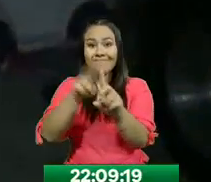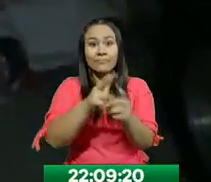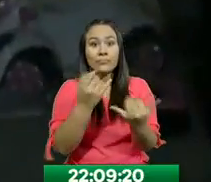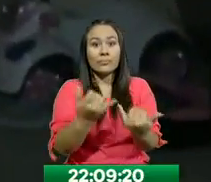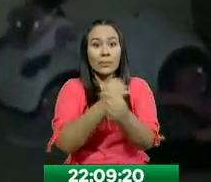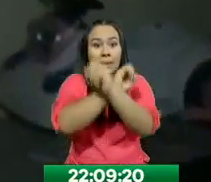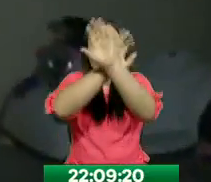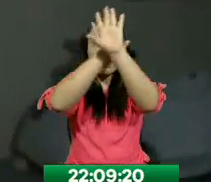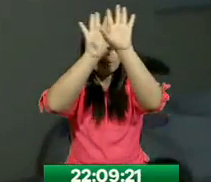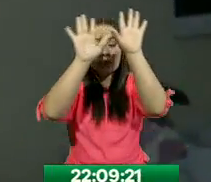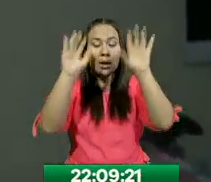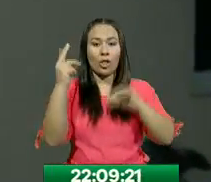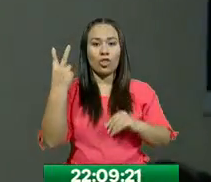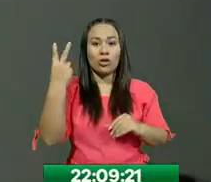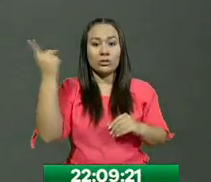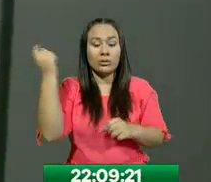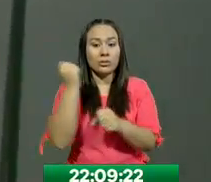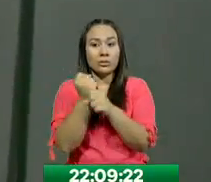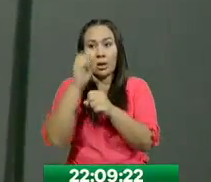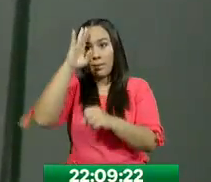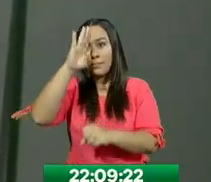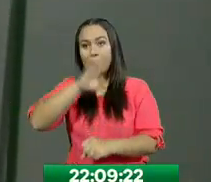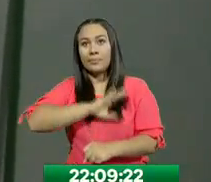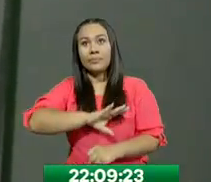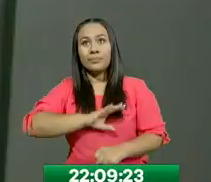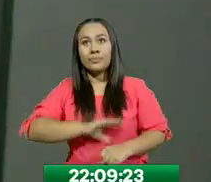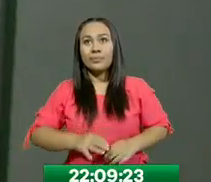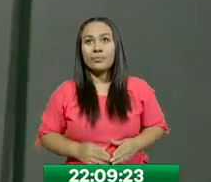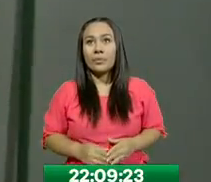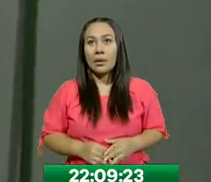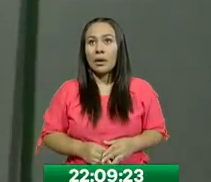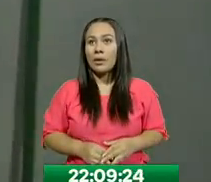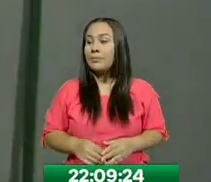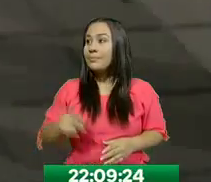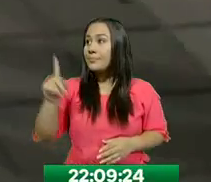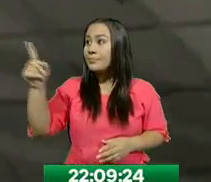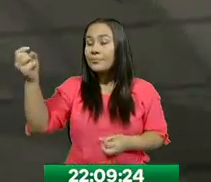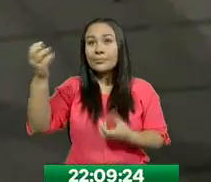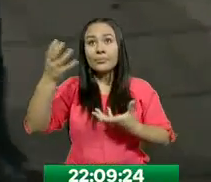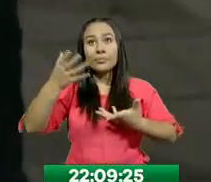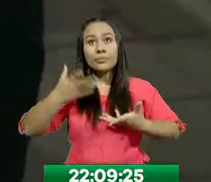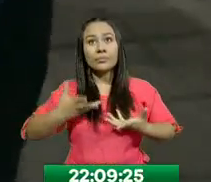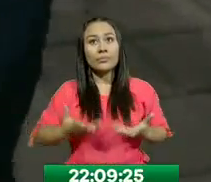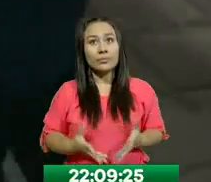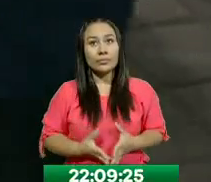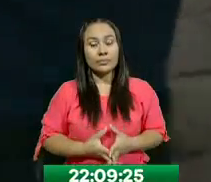estuvo a cargo de la policía judicial informó jorge es a la salud